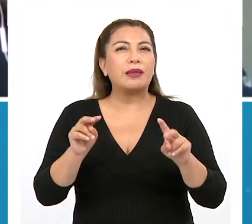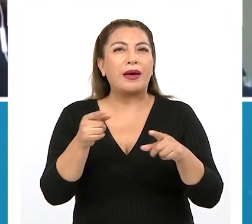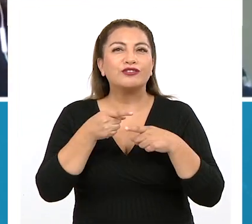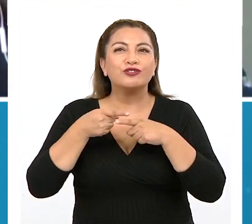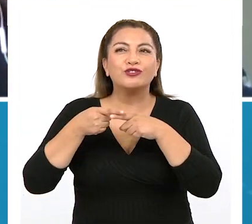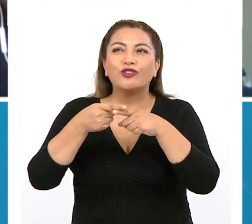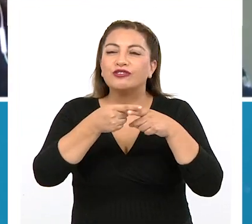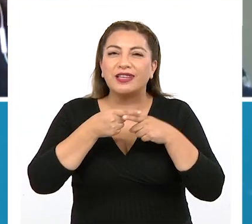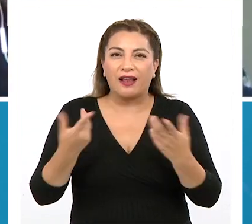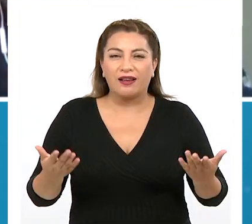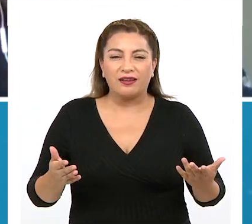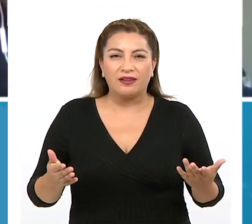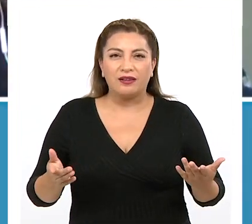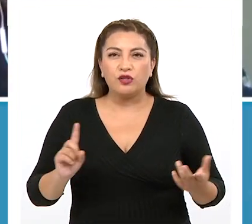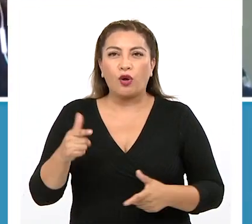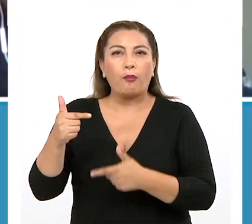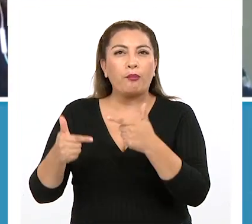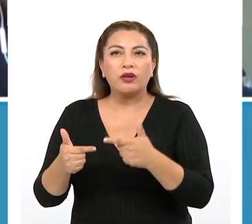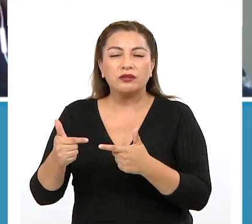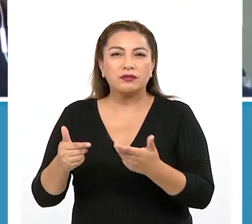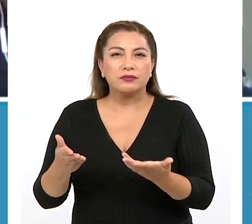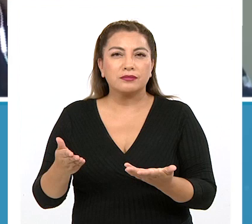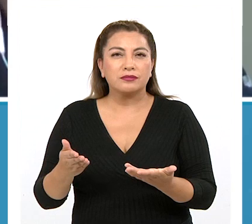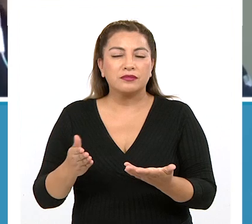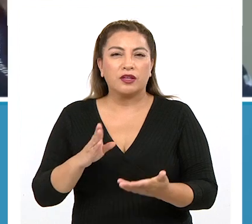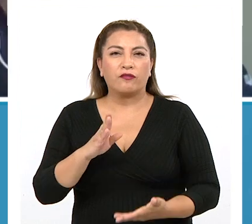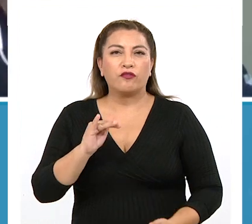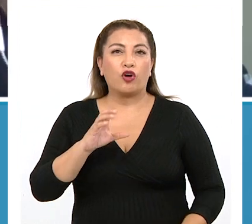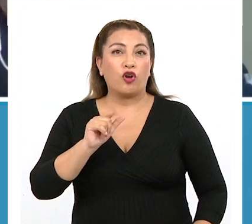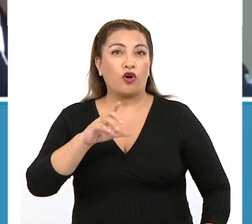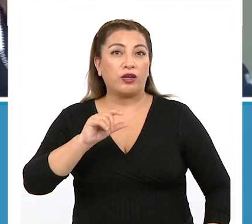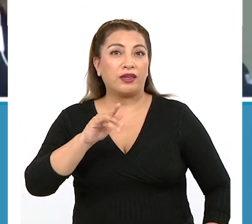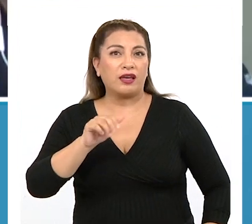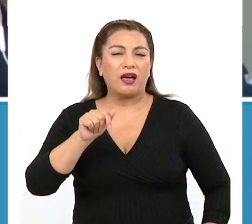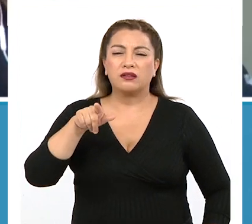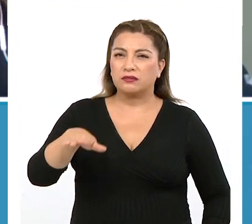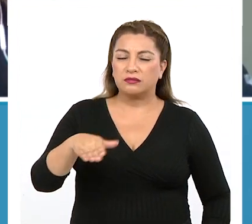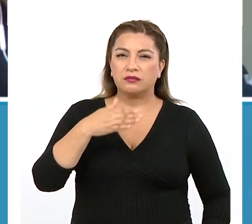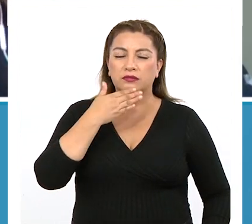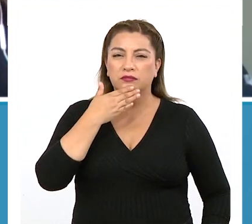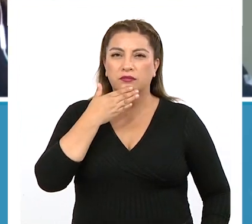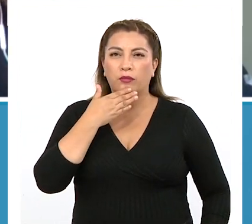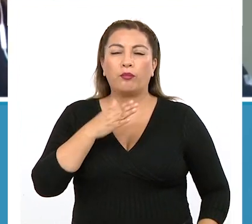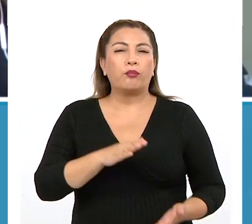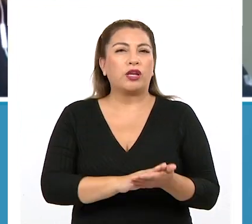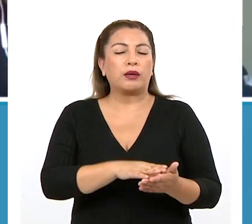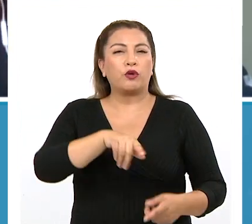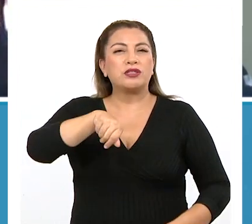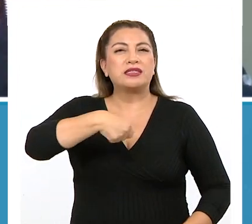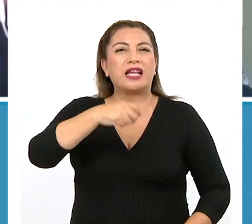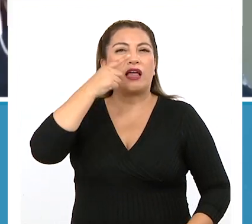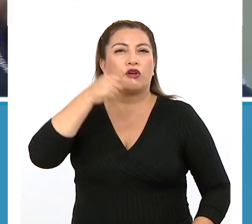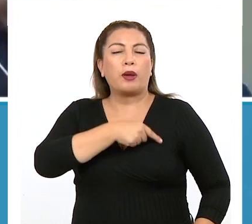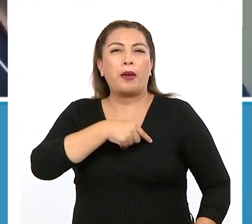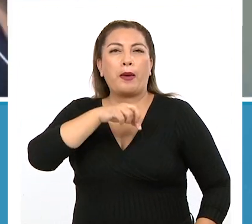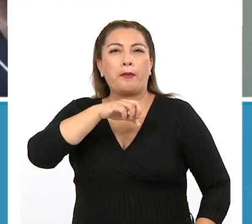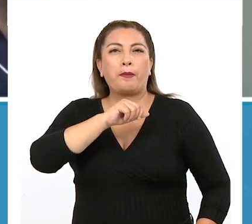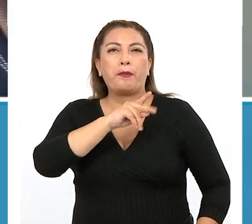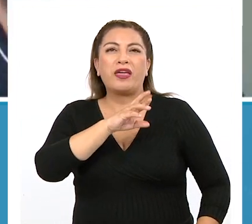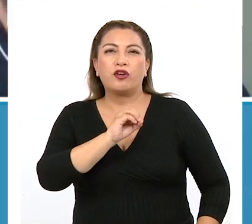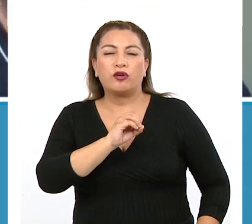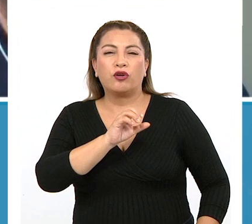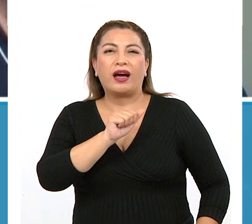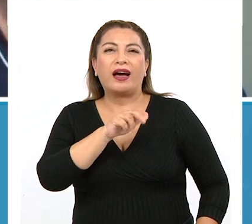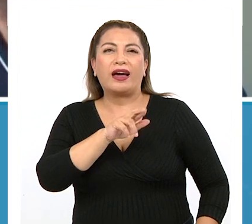en clave de clases sociales, más que ideológica. Yo vería eso lo que sucedió en el Senado. Es decir, entre el senador Pedro Araya, cuyo padre